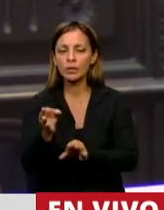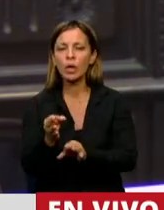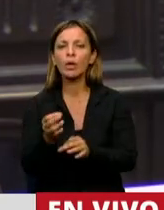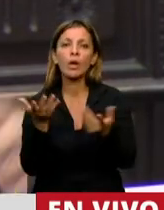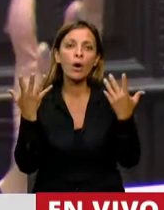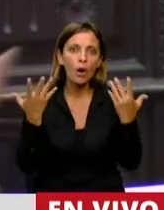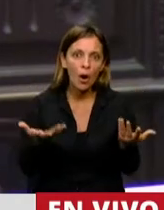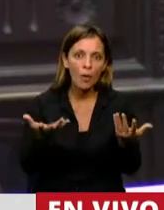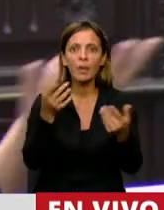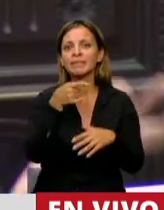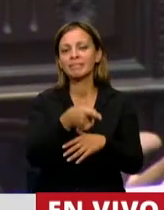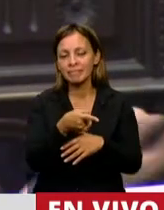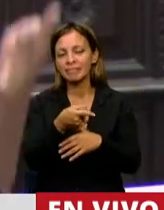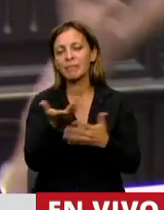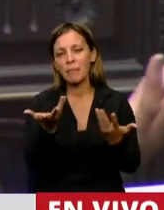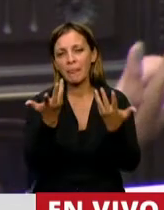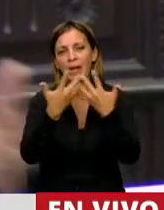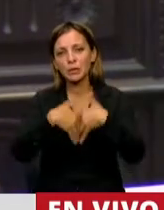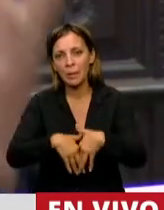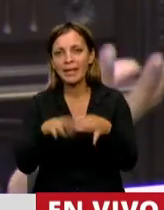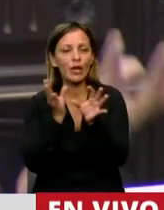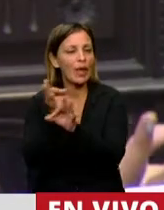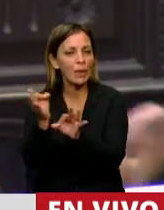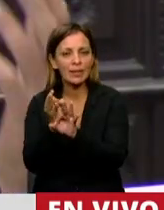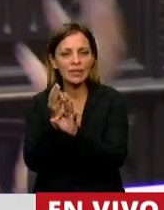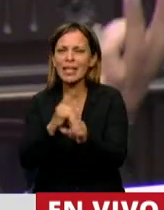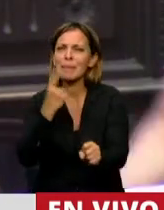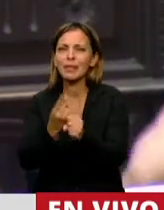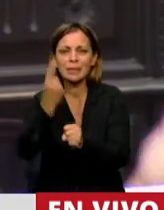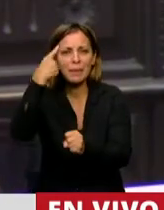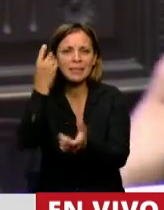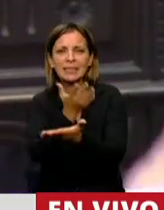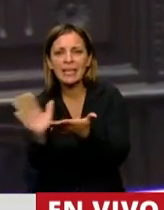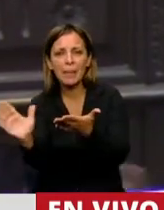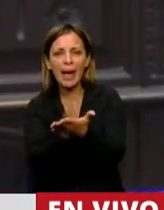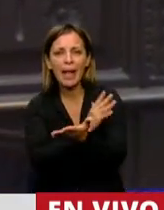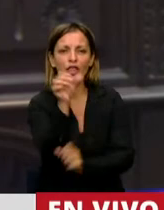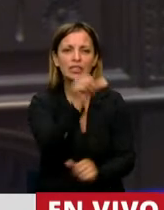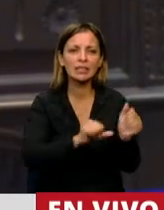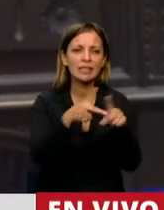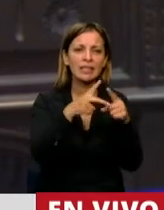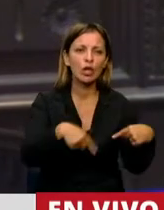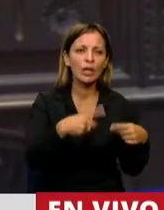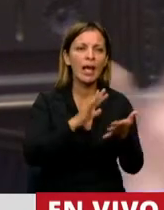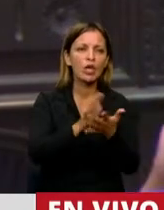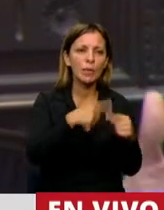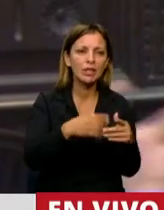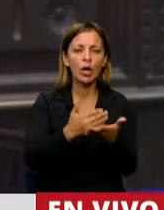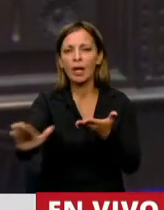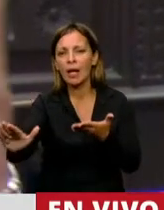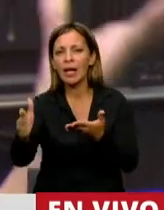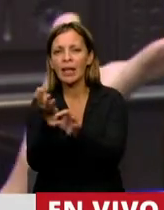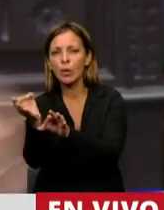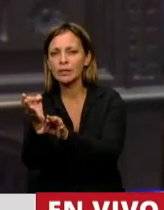que esto va vinculado estrechamente con la educación. Es imposible pensar ciencia, tecnología e innovación sin educación. Es